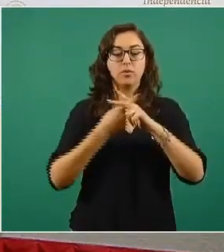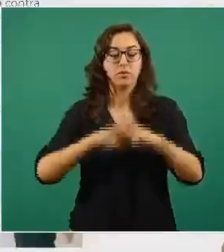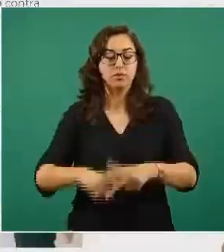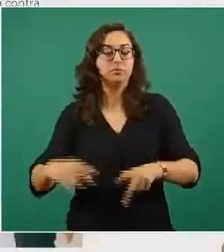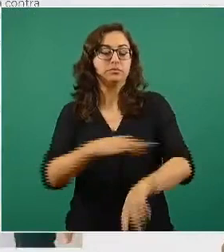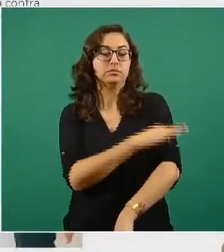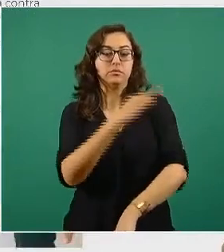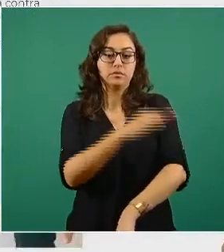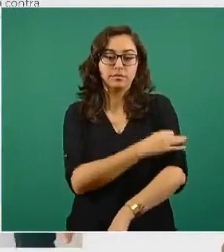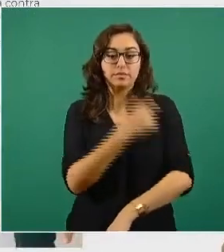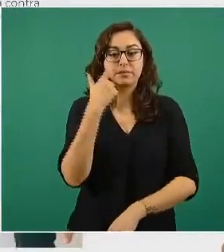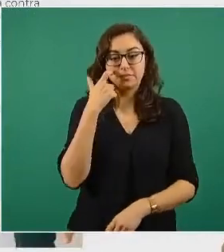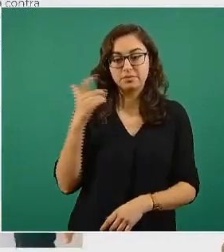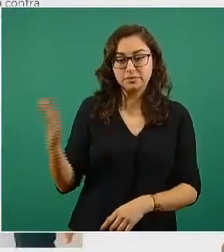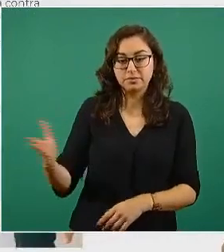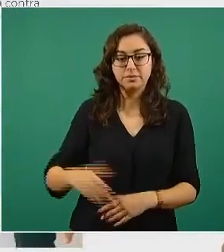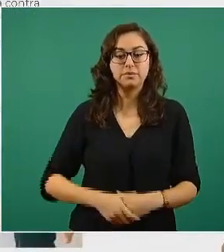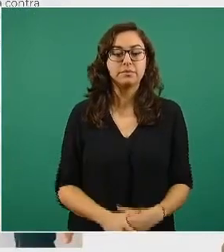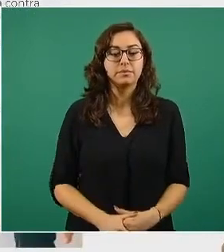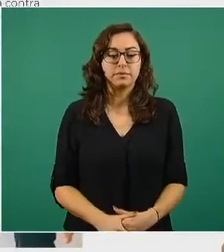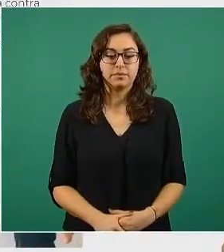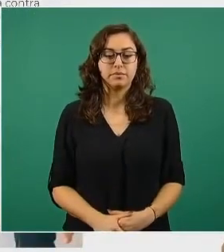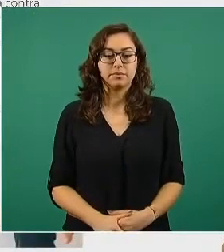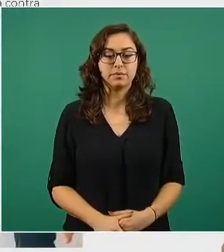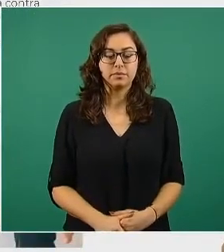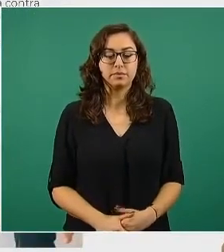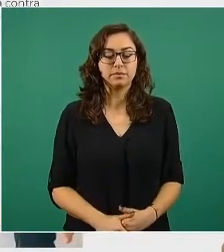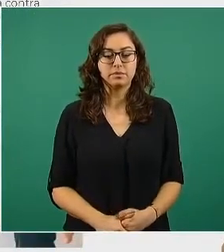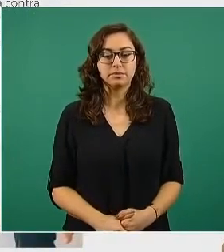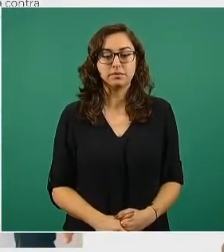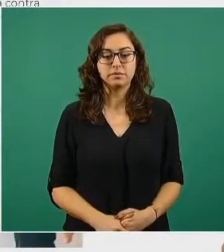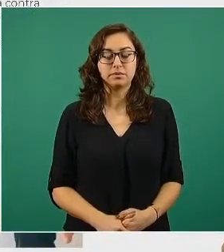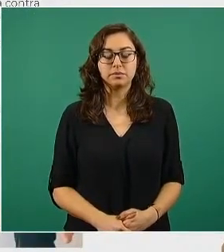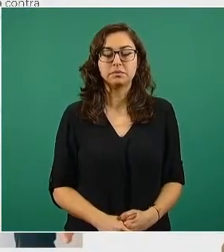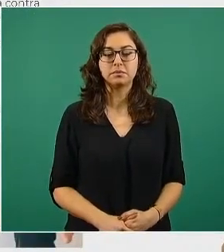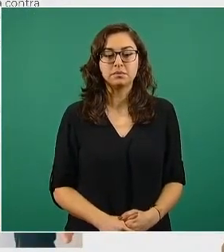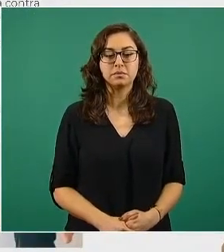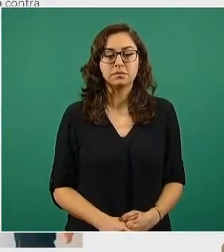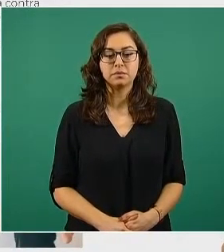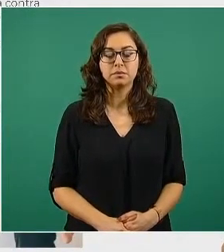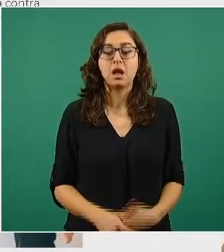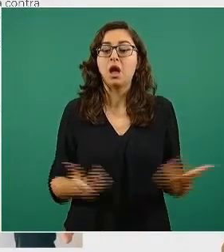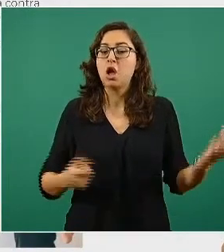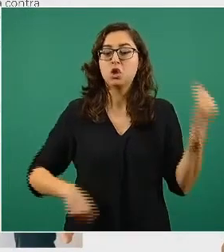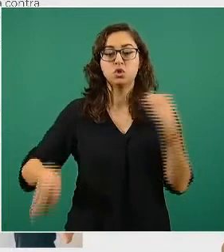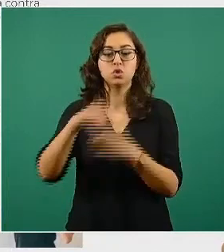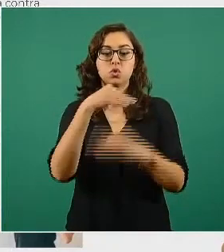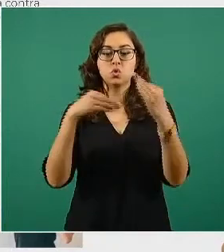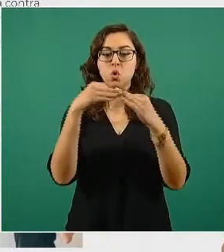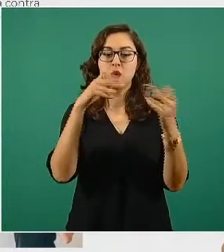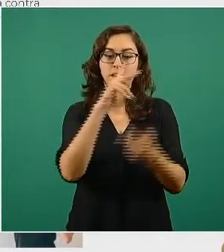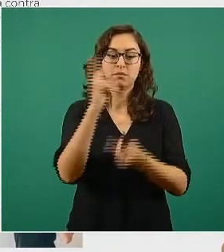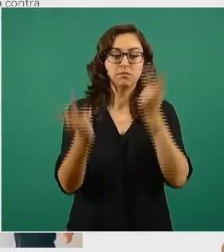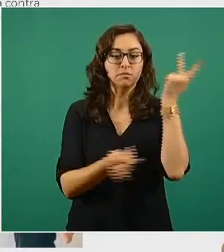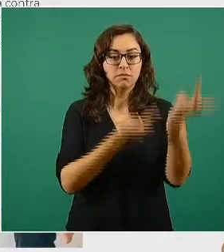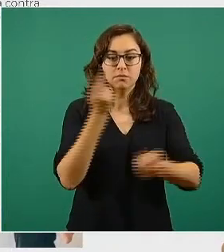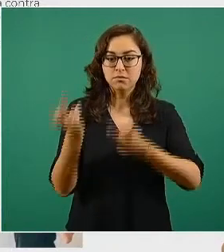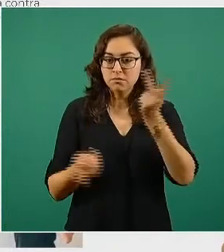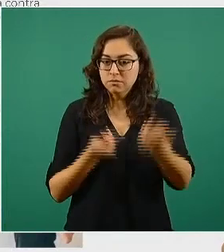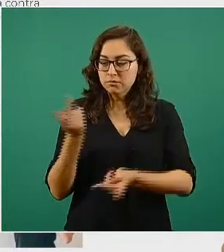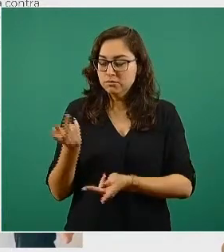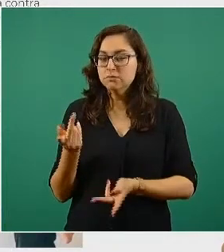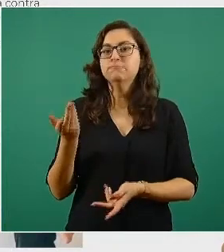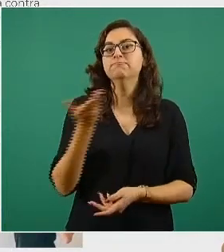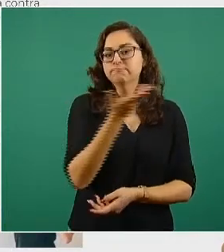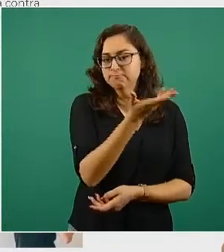COVID y me recuperé, debo vacunarme o no. Todas estas preguntas que aquí hemos escuchado de ustedes